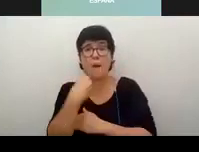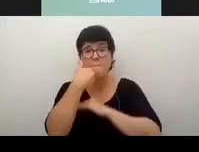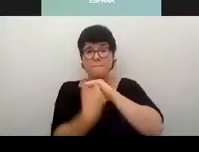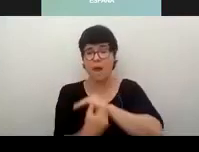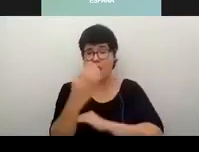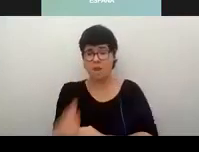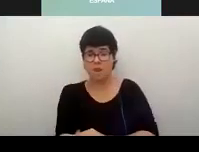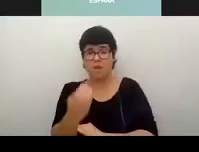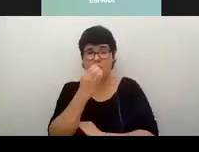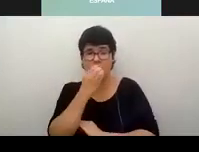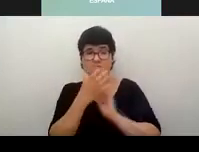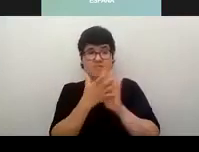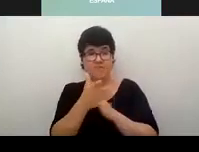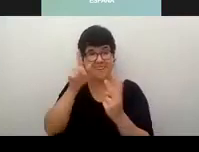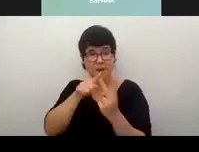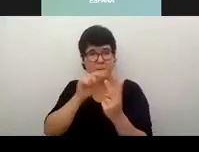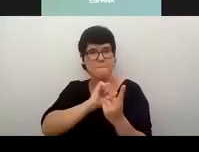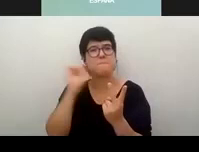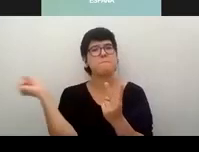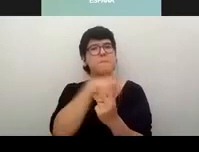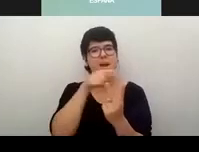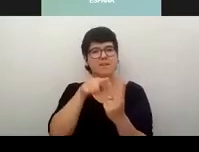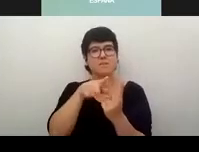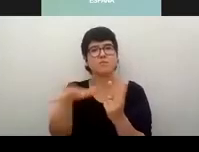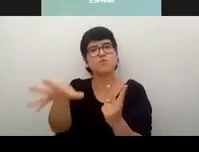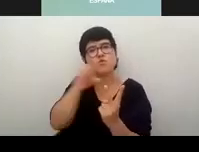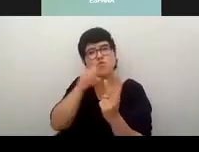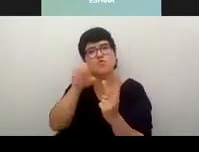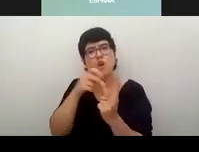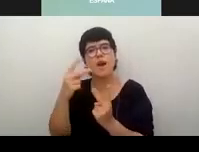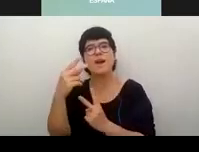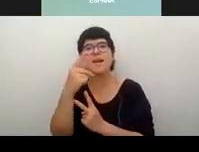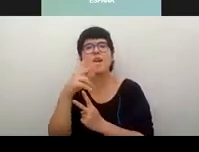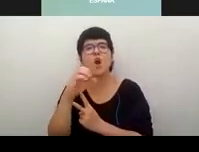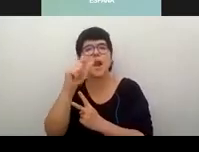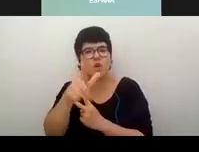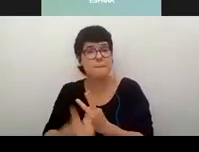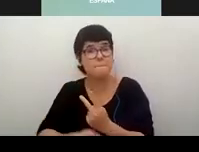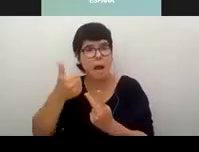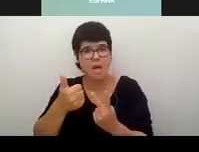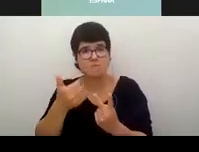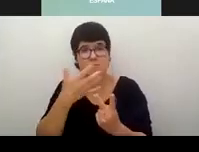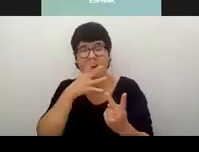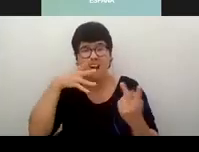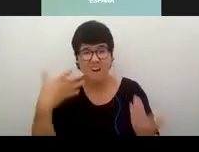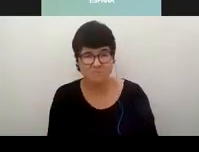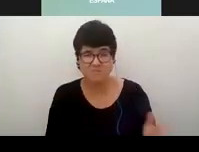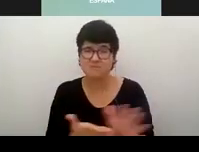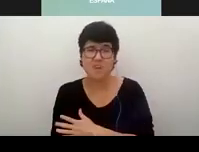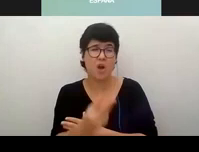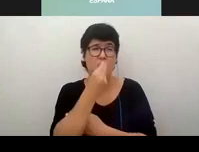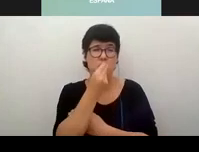más calorías que si lo que predominaban eran los bacteroidetes. Pero ahora que está tan accesible la alimentación y que,